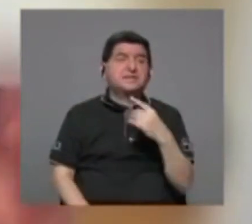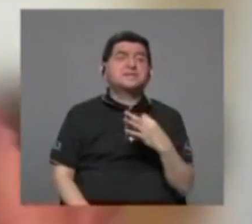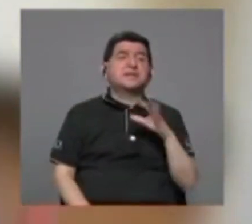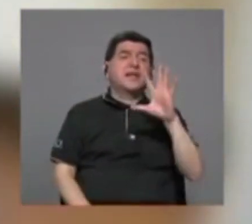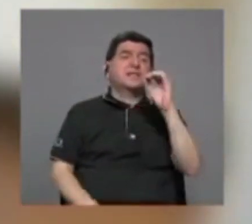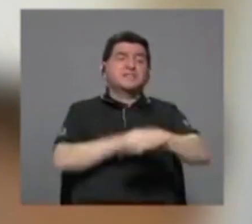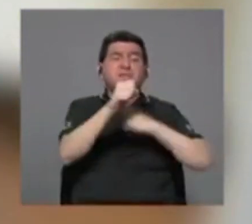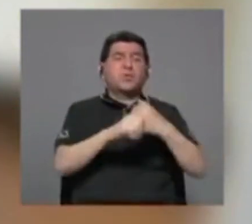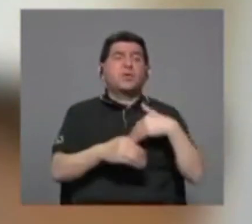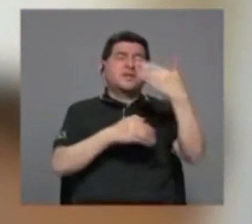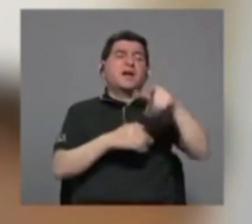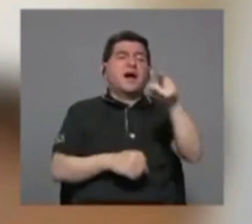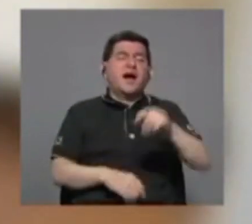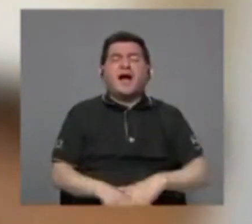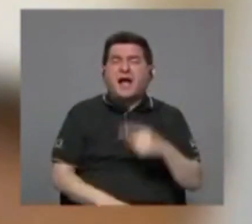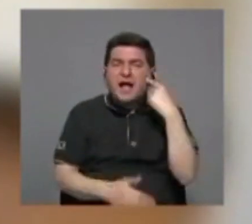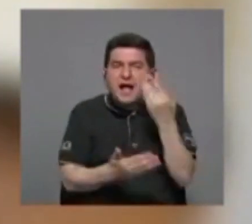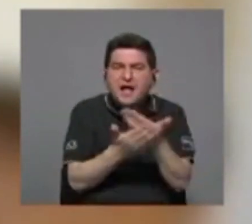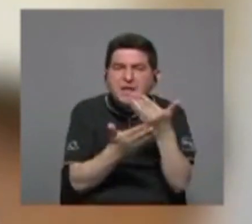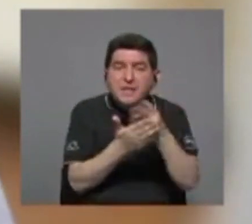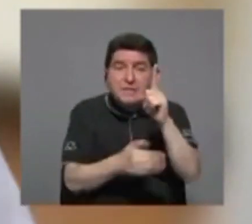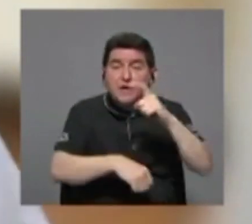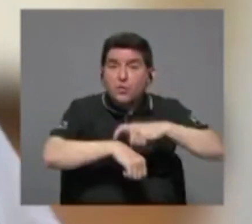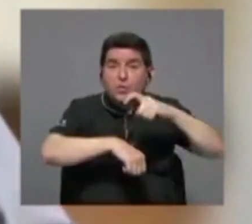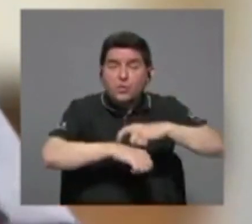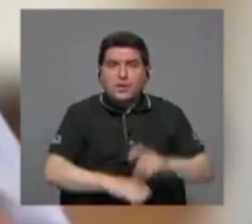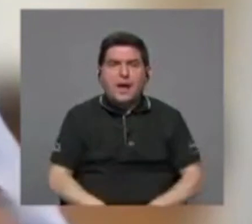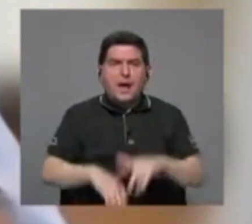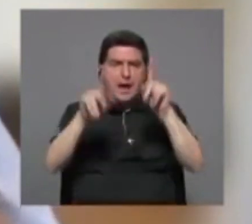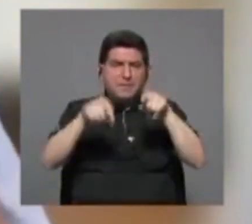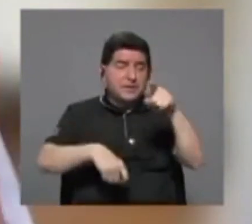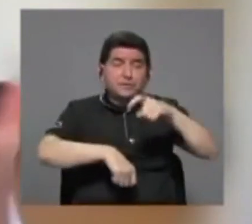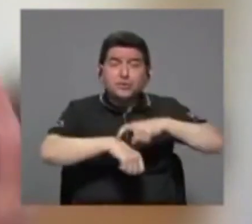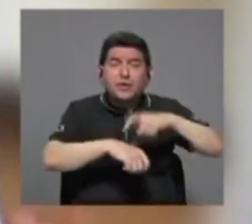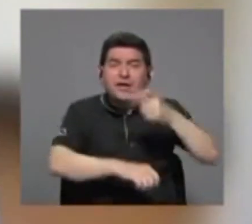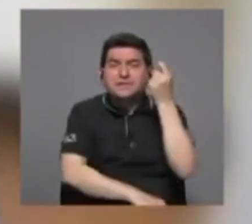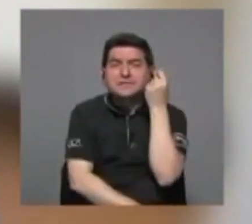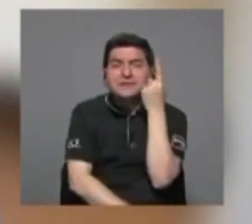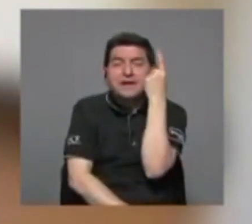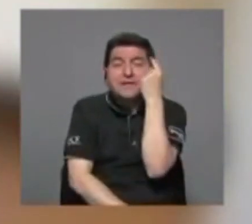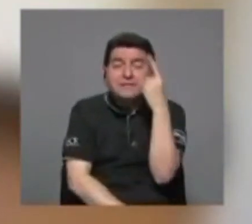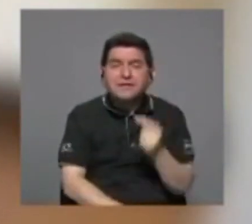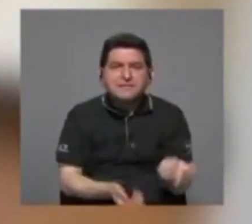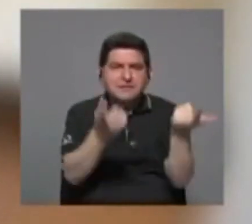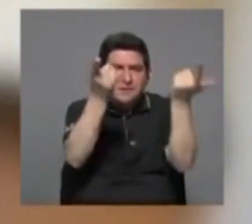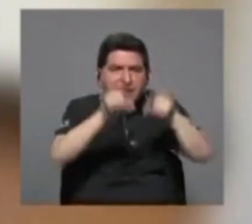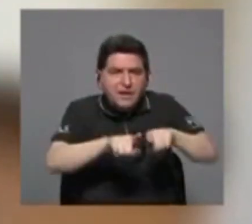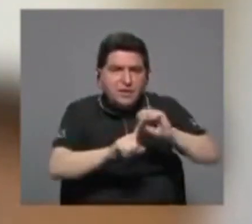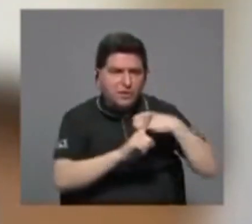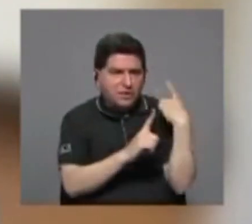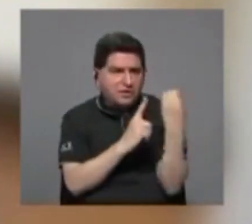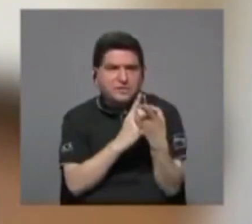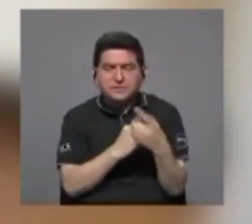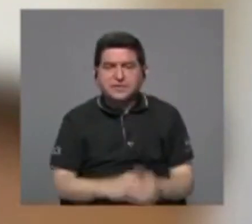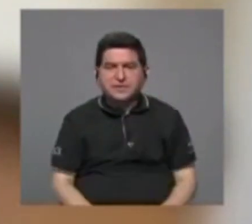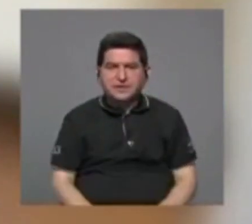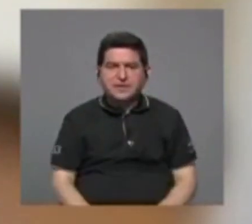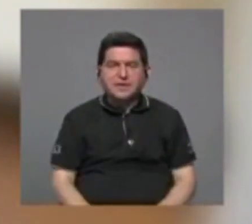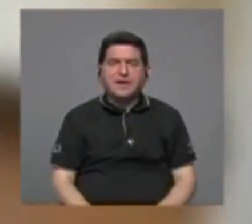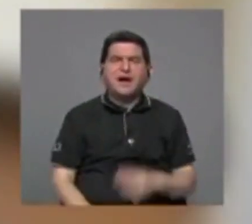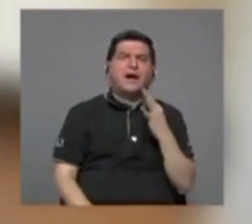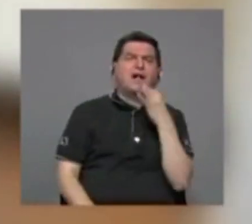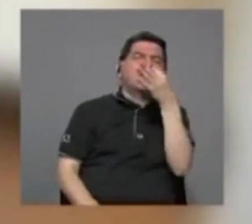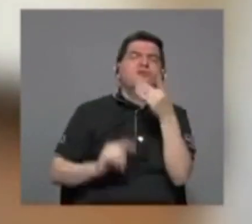está el testimonio de época. Y eso era como la gente de esta época entendía lo que estaba ocurriendo en esa sociedad, para dónde